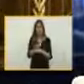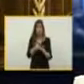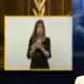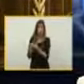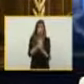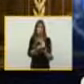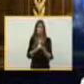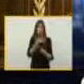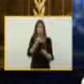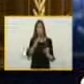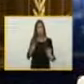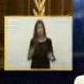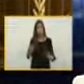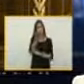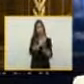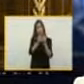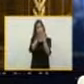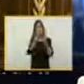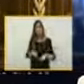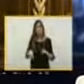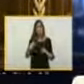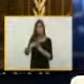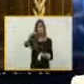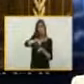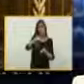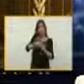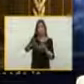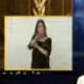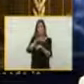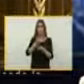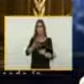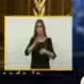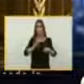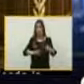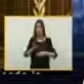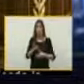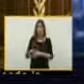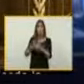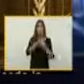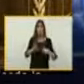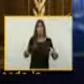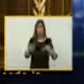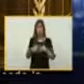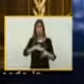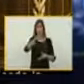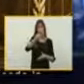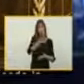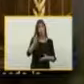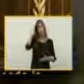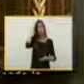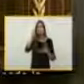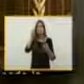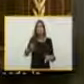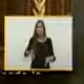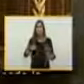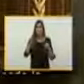ahora rompe ese pacto, quedará como un traidor a los que han sido leales con él y no lo han dejado solo. A ver, yo creo que es muy difícil. Claro. Muy difícil. Pablo, ¿cómo lo ves tú? Porque ¿hasta qué punto es verdad que lo